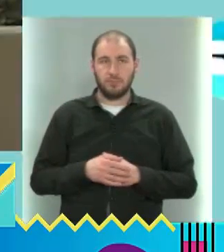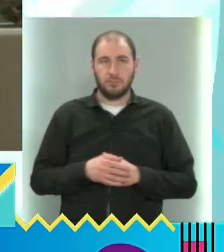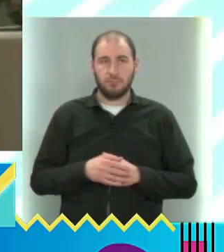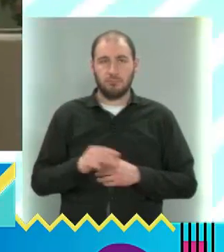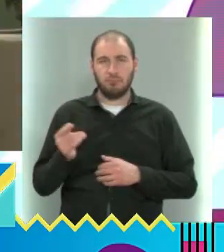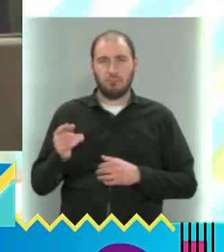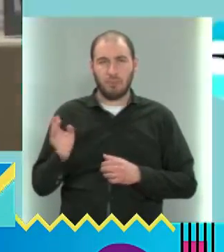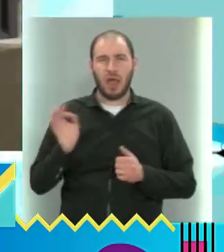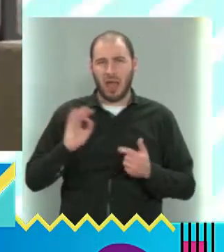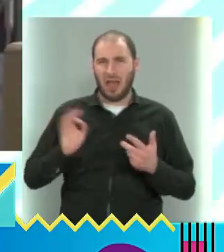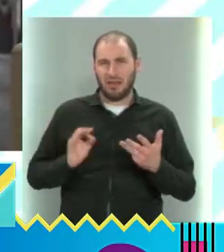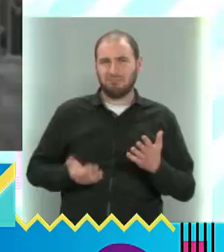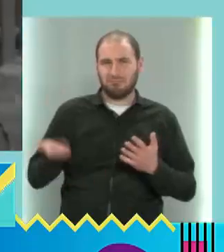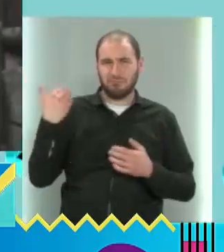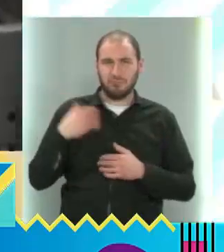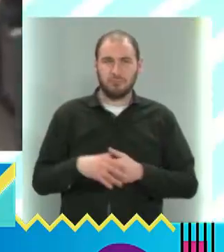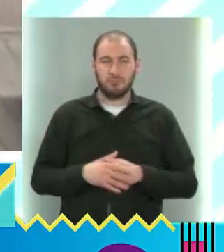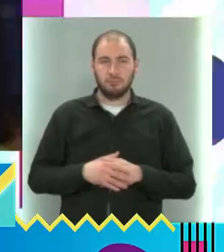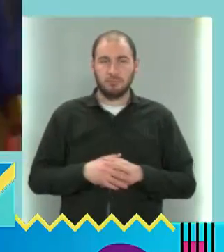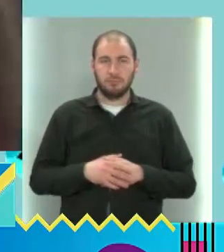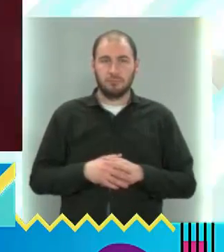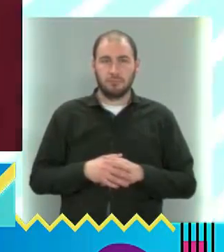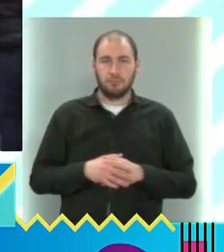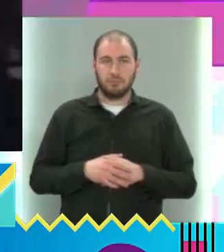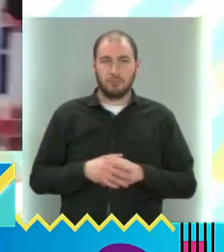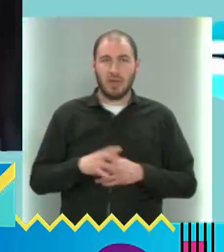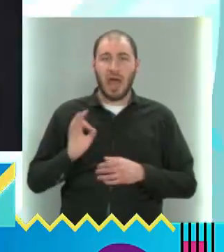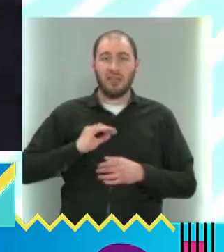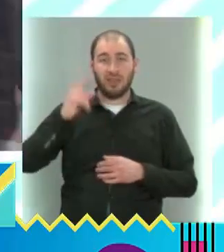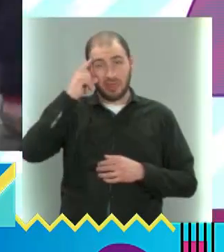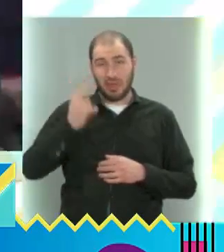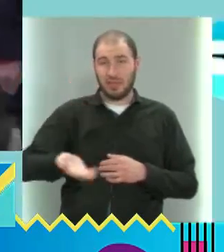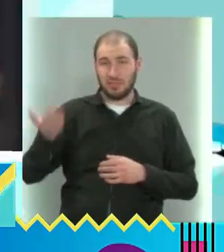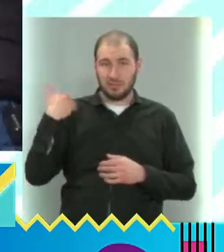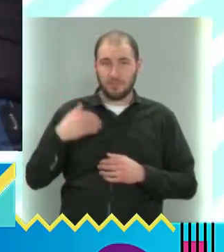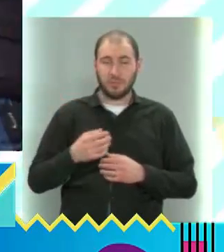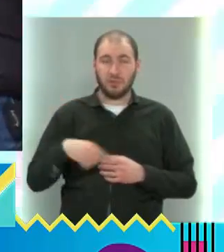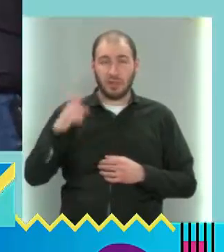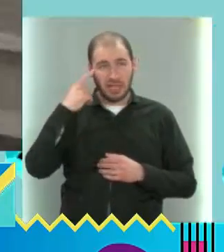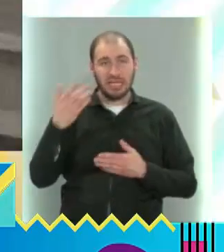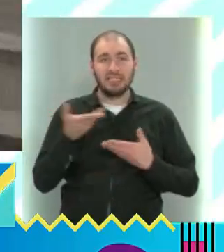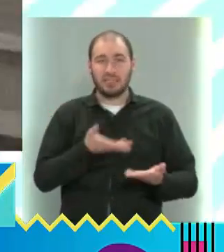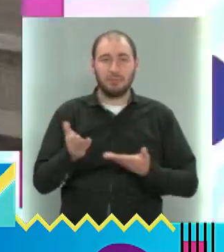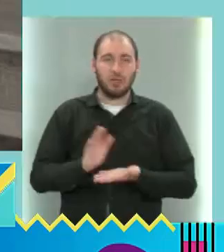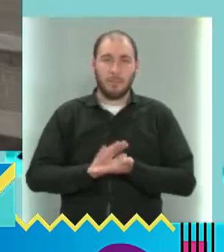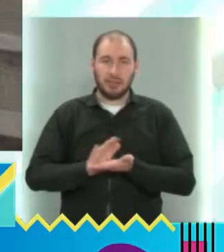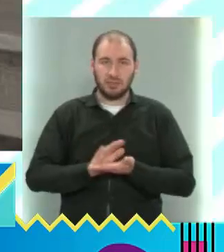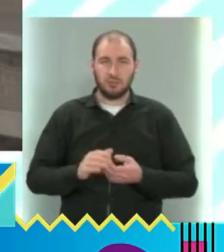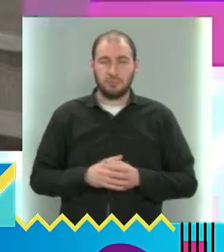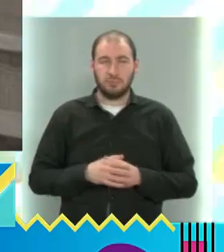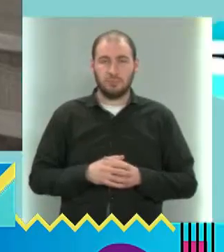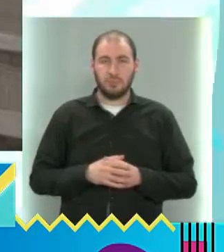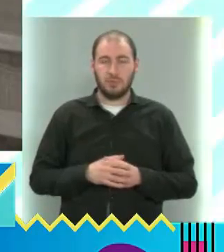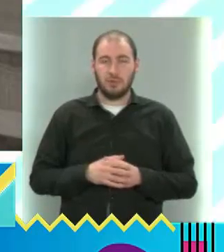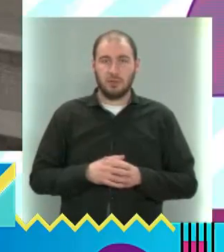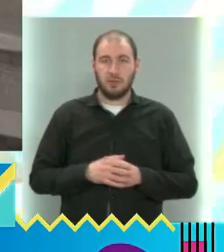ya muchos años, ¿sí? Más de 10 años, que los considera servicios esenciales básicos.